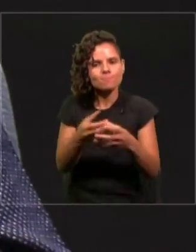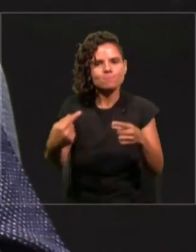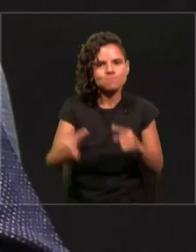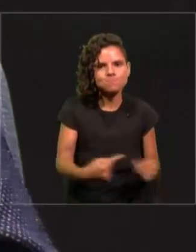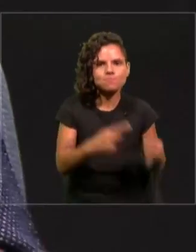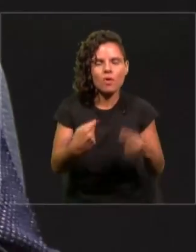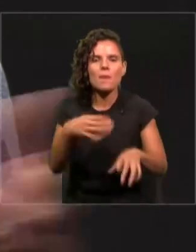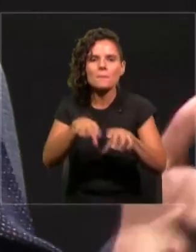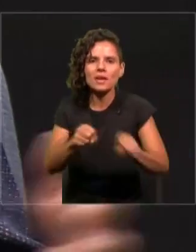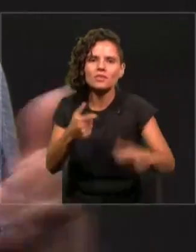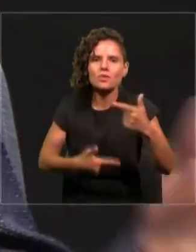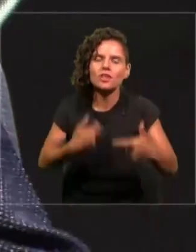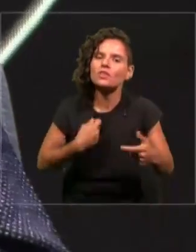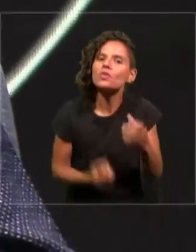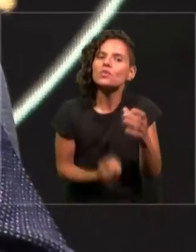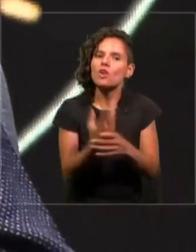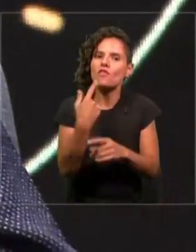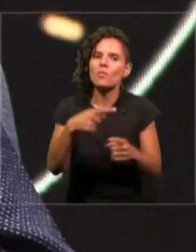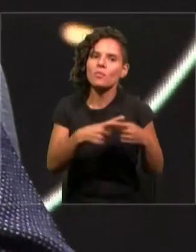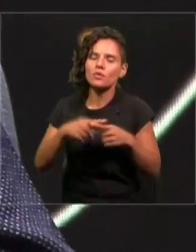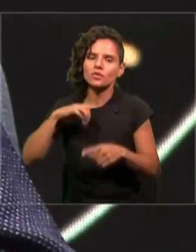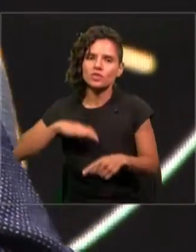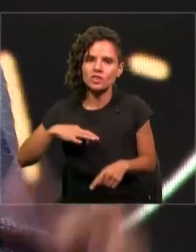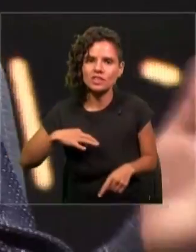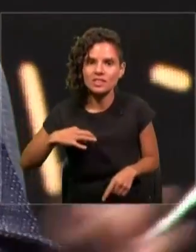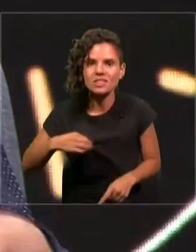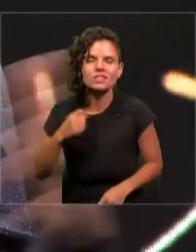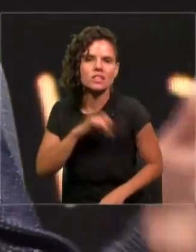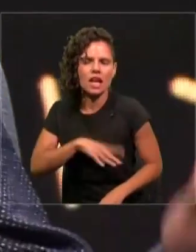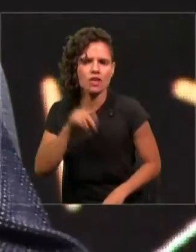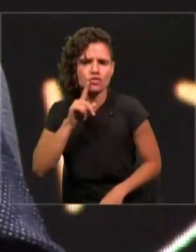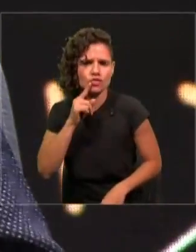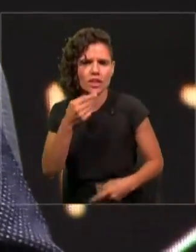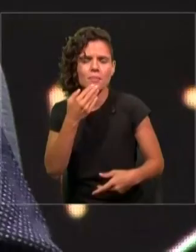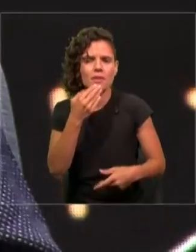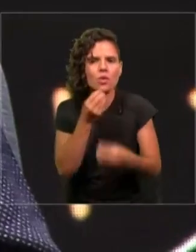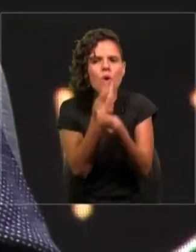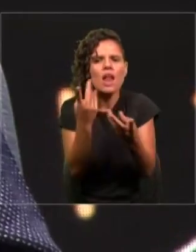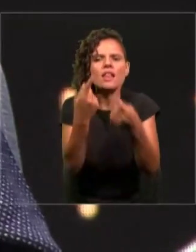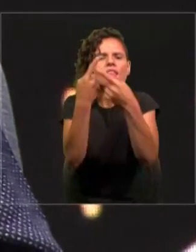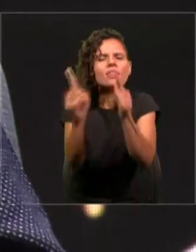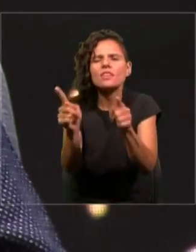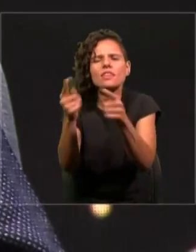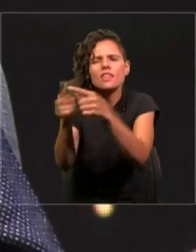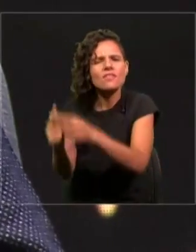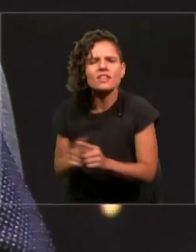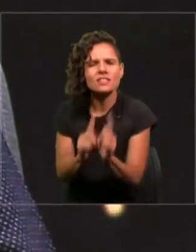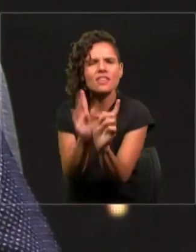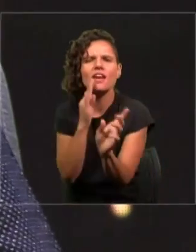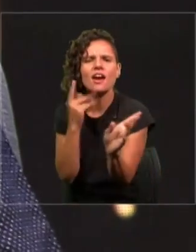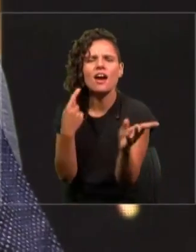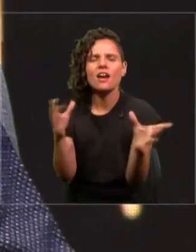sociedad chilena, que también se caracteriza por su diversidad y su pluralidad. Sí. Lucía.